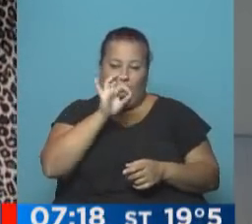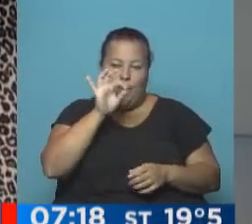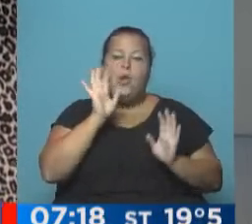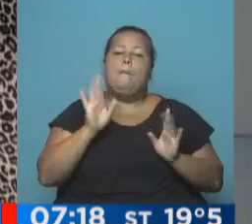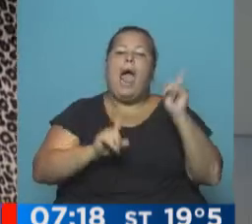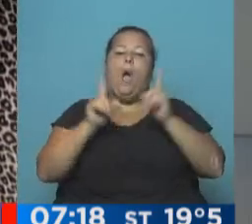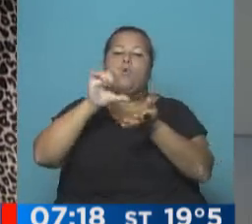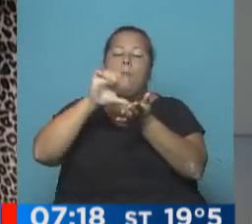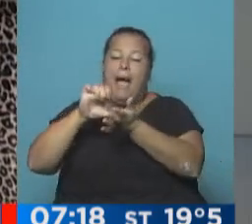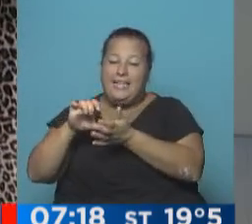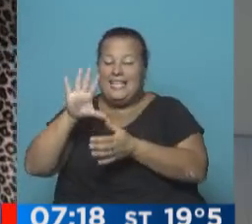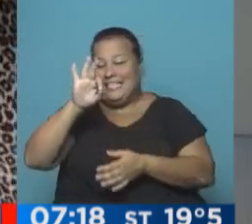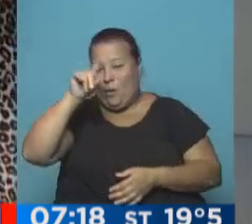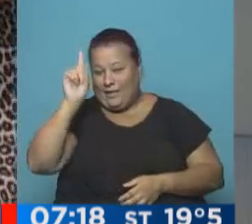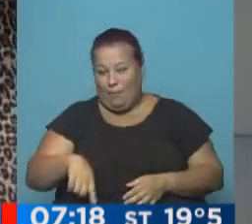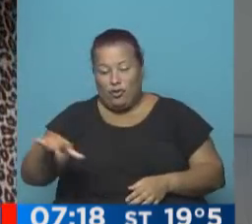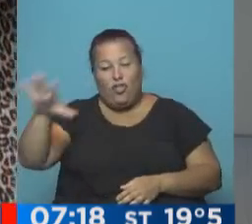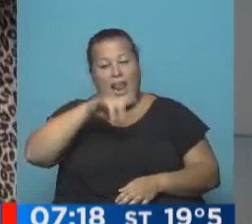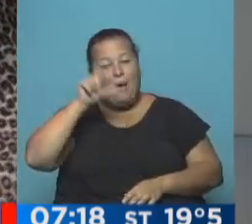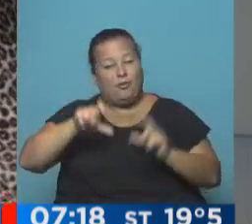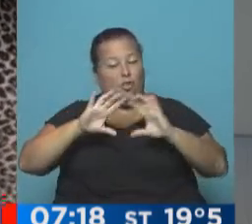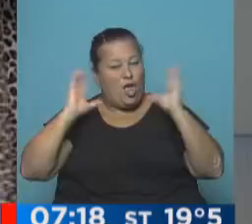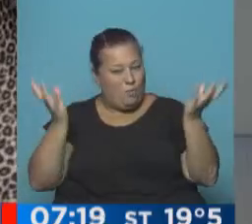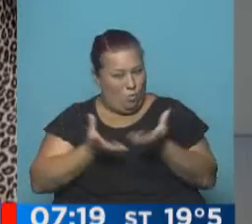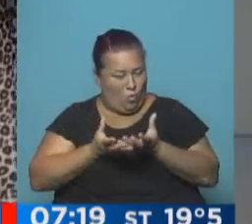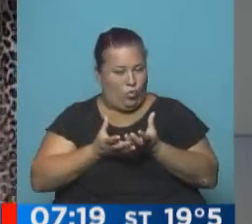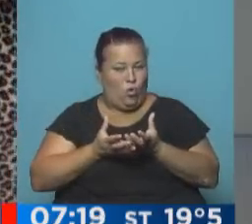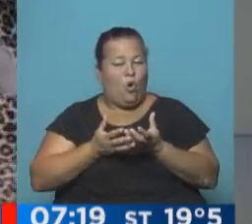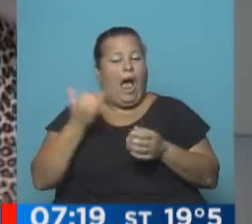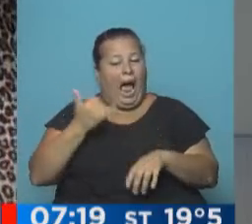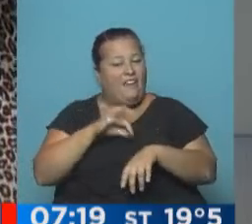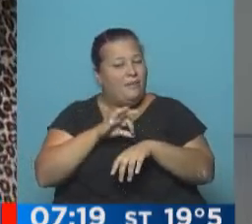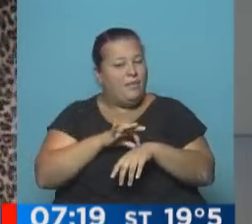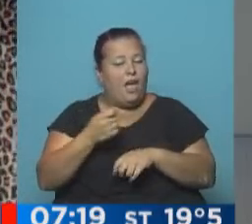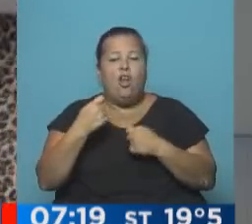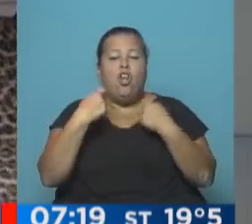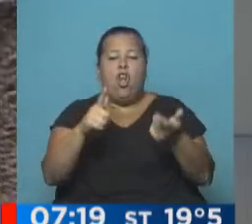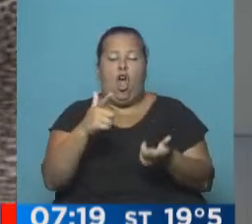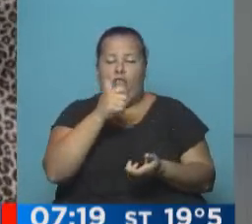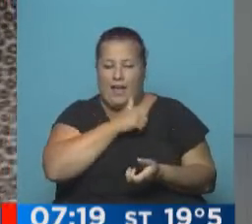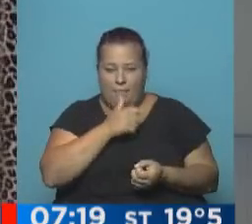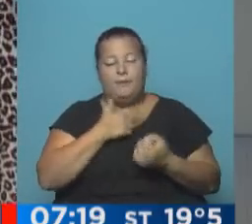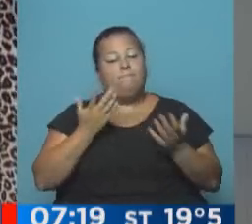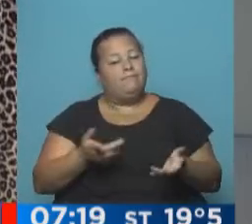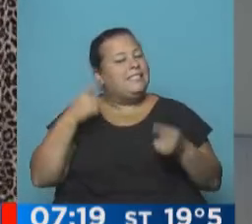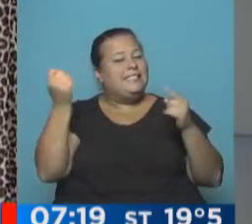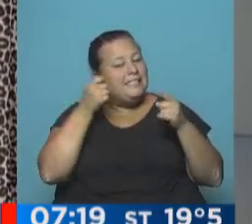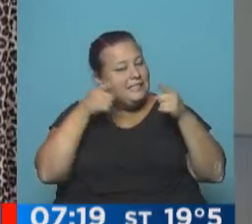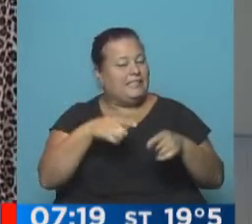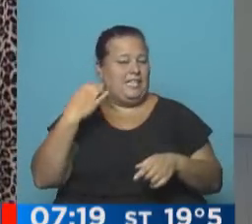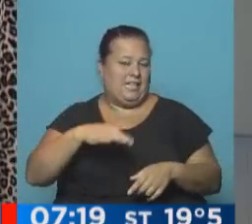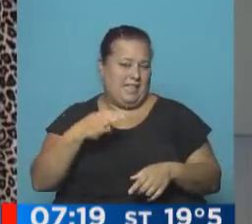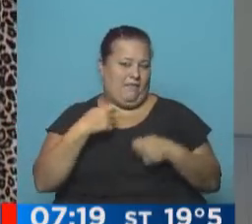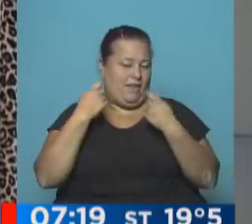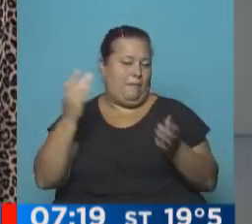que algunos países el 50% de la población mundial que eh sufre la enfermedad no lo está recibiendo bueno el objetivo es